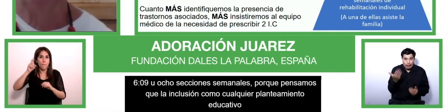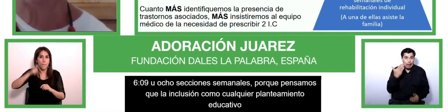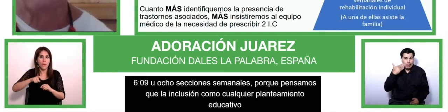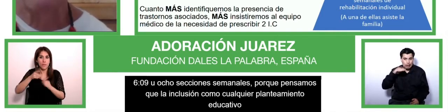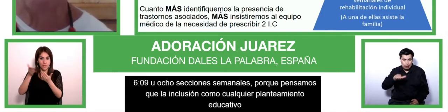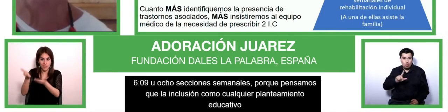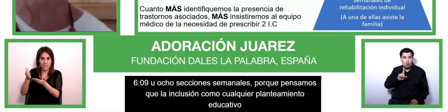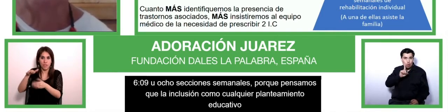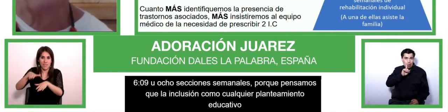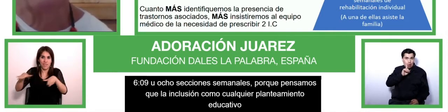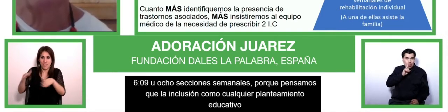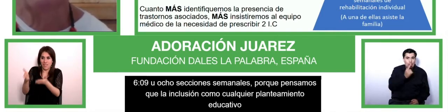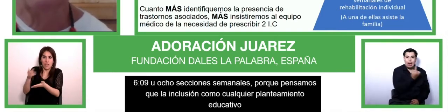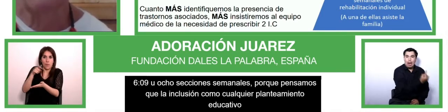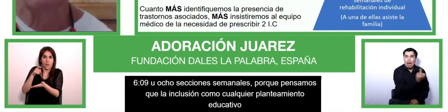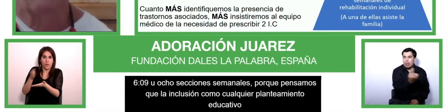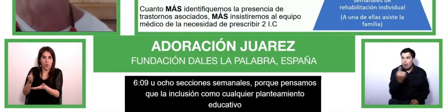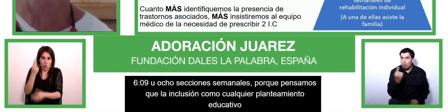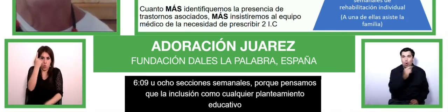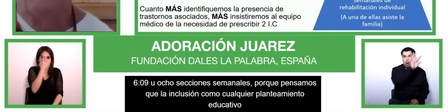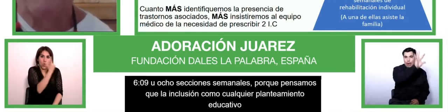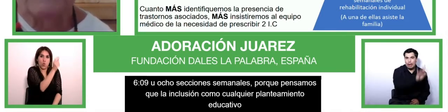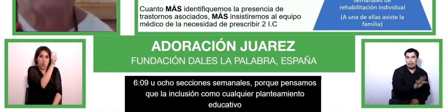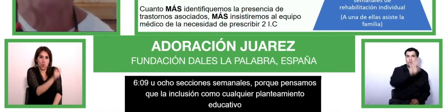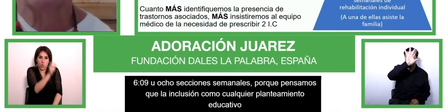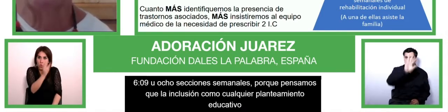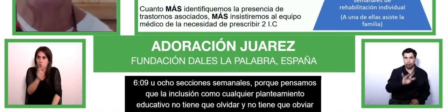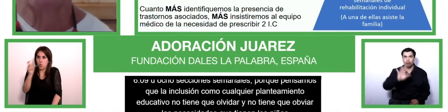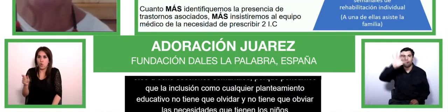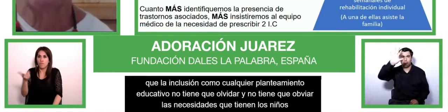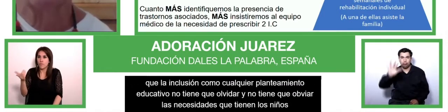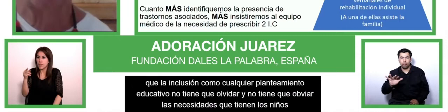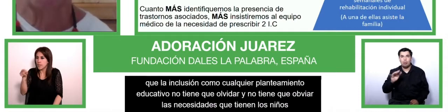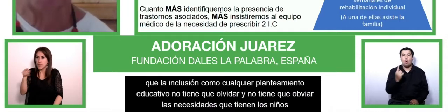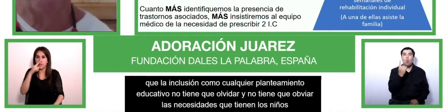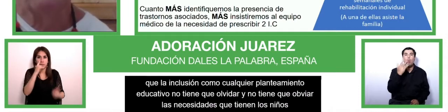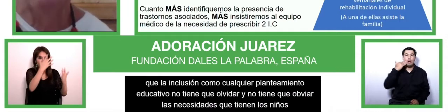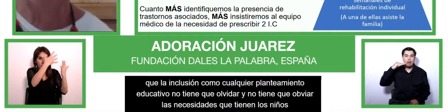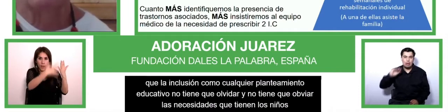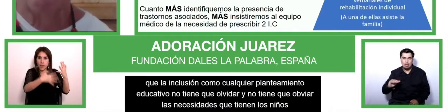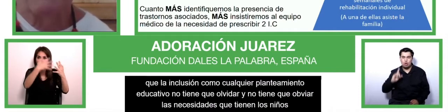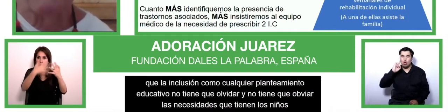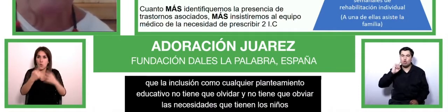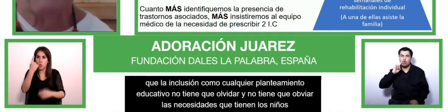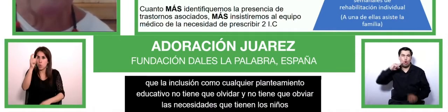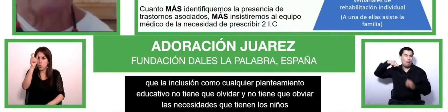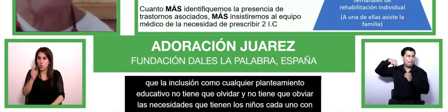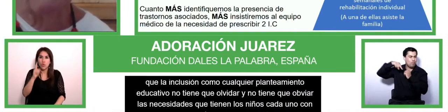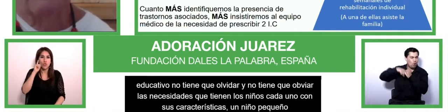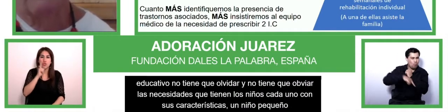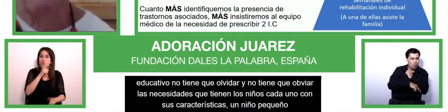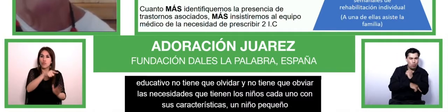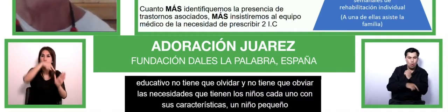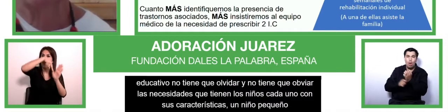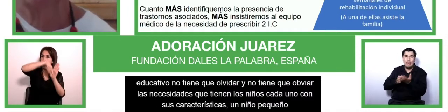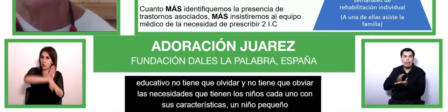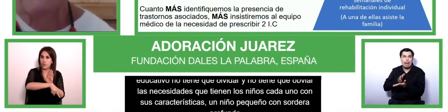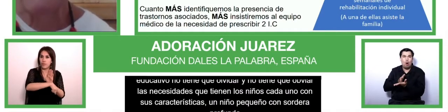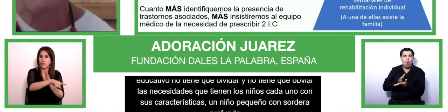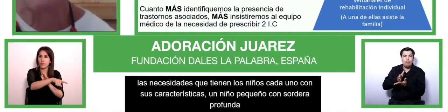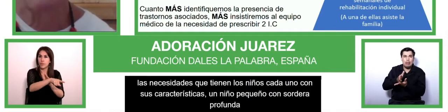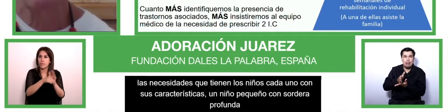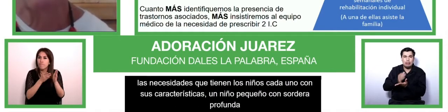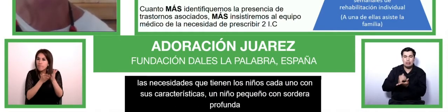los niños, cada uno con sus características. Un niño pequeño con una sordera profunda que empieza a